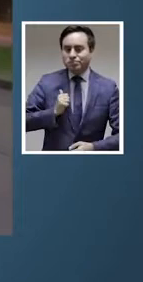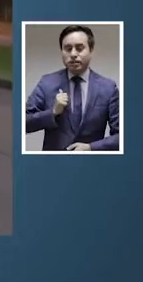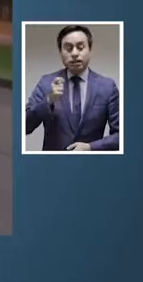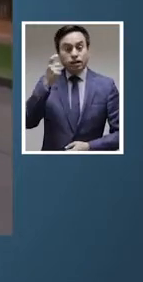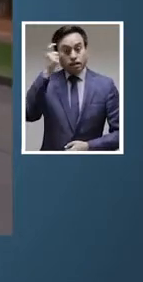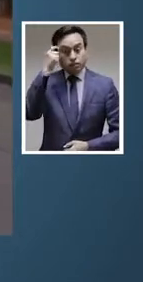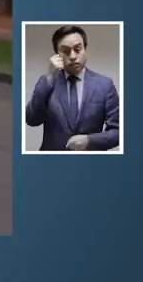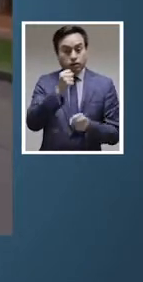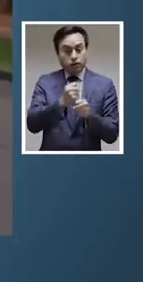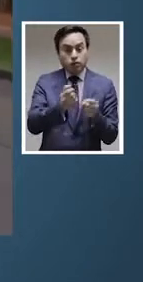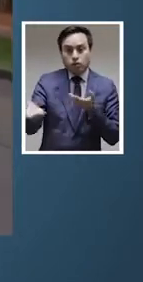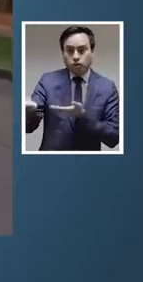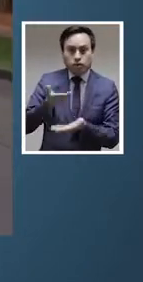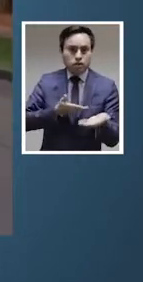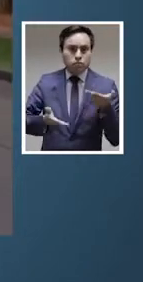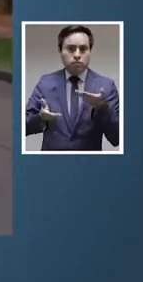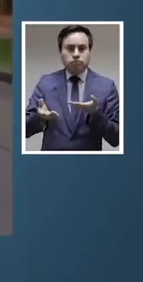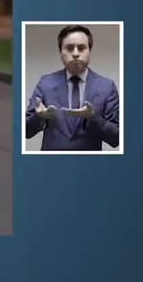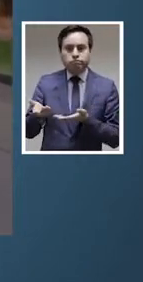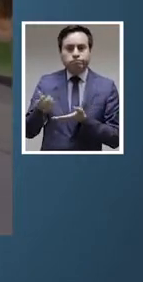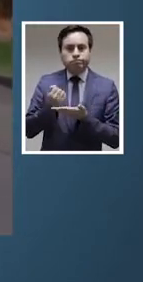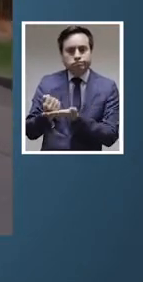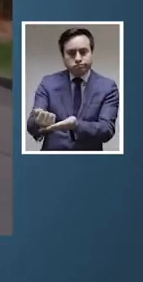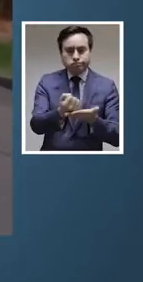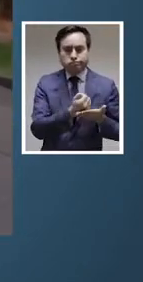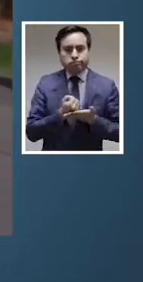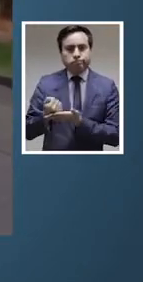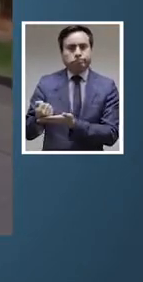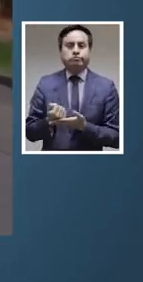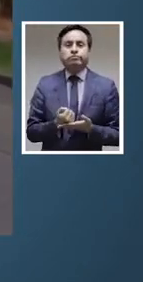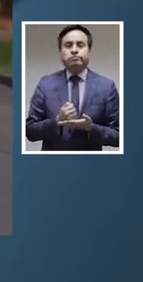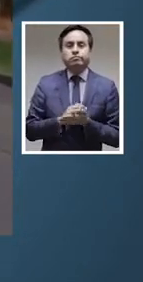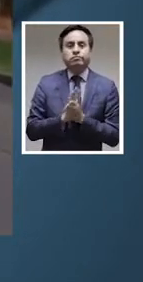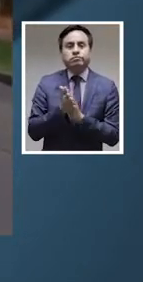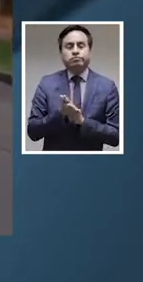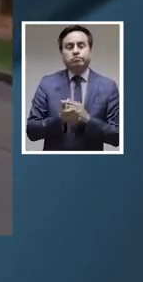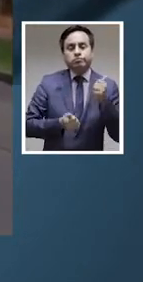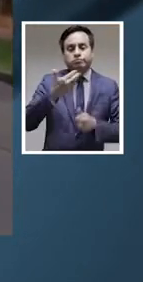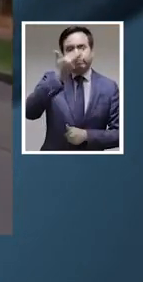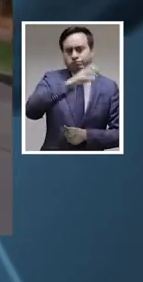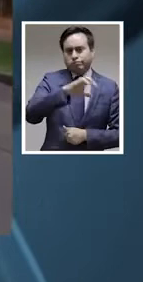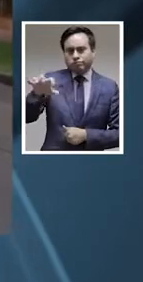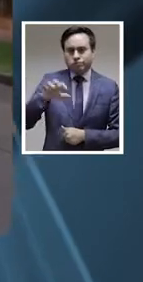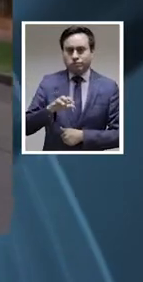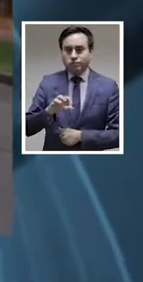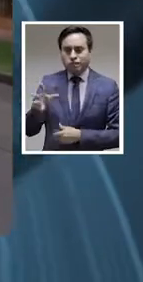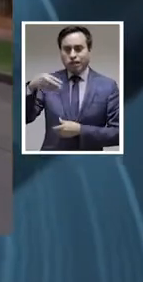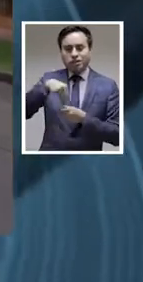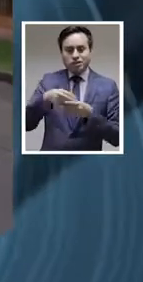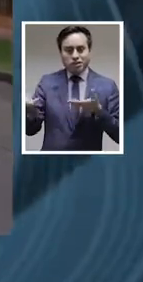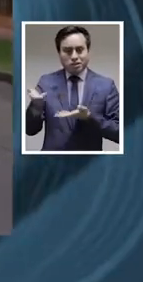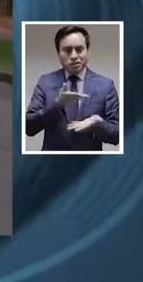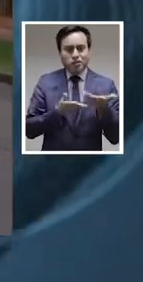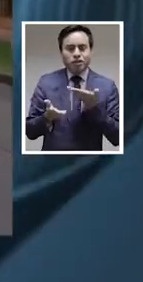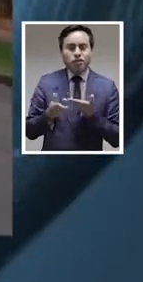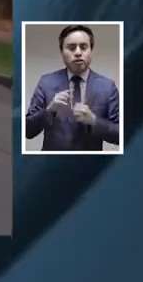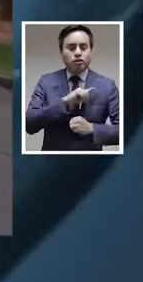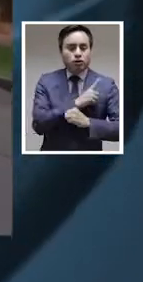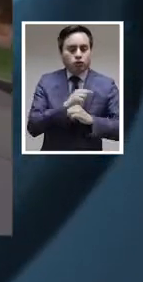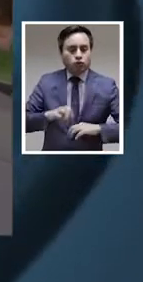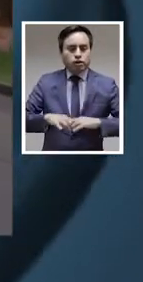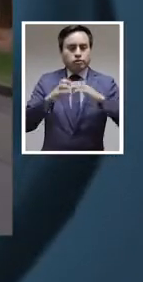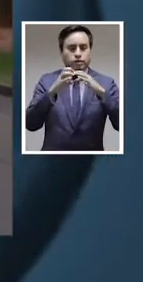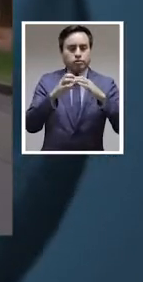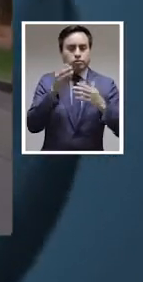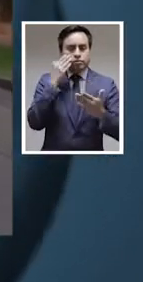trabajo colaborativo y cooperativo de manera inter y multidisciplinaria busca finalmente el fortalecimiento